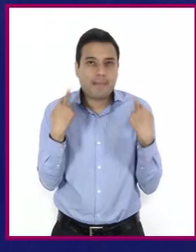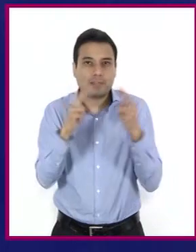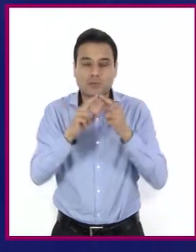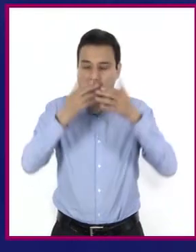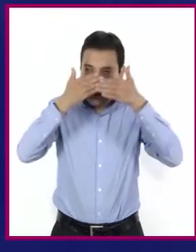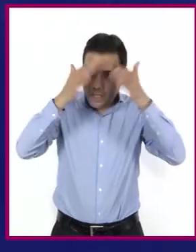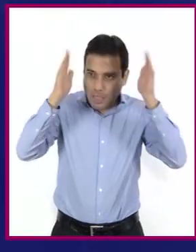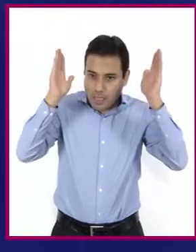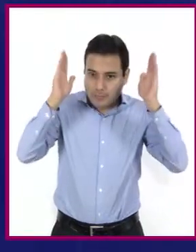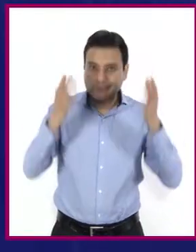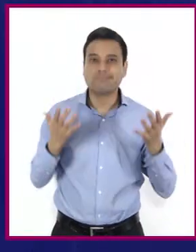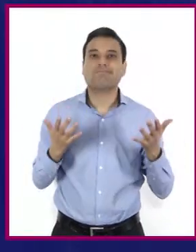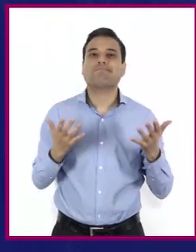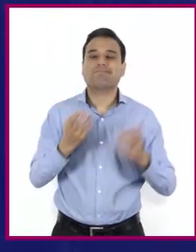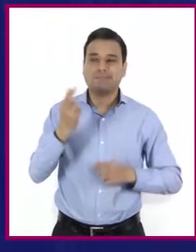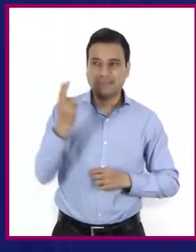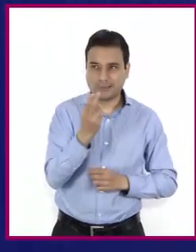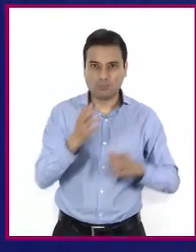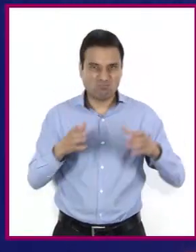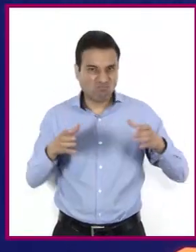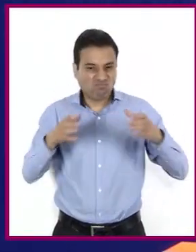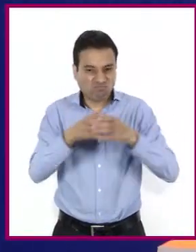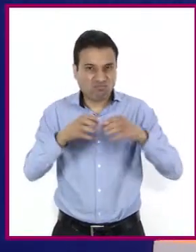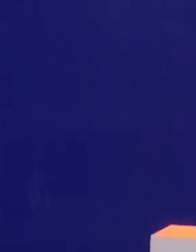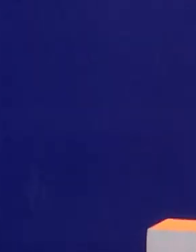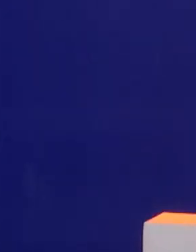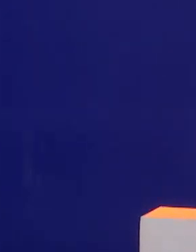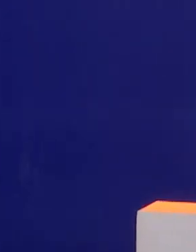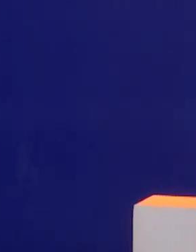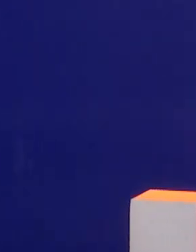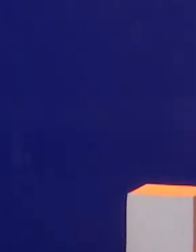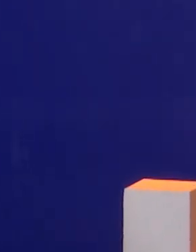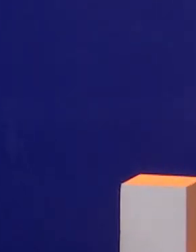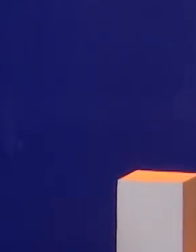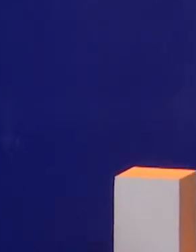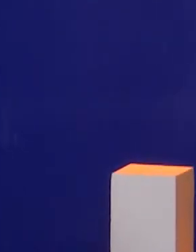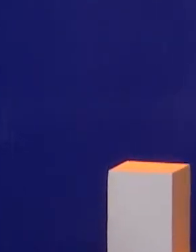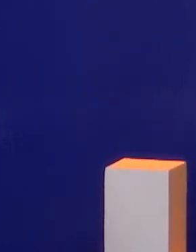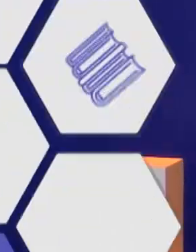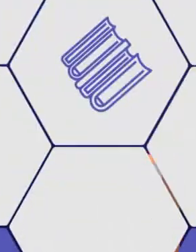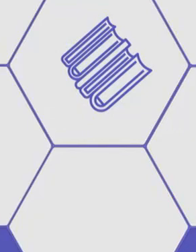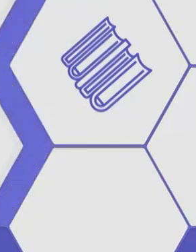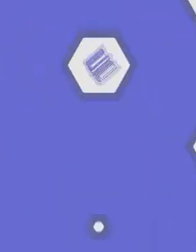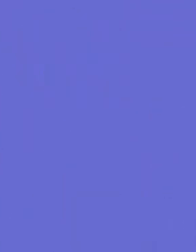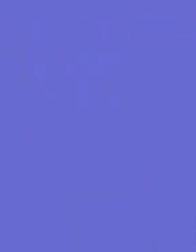de realizar un trabajo colaborativo a favor de su proceso de enseñanza.